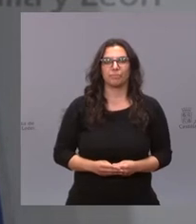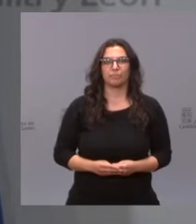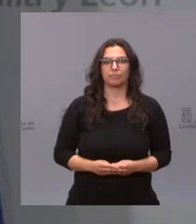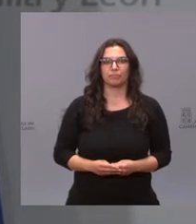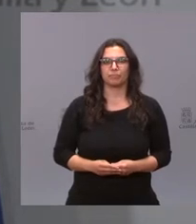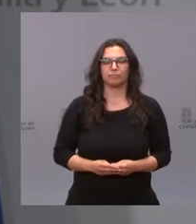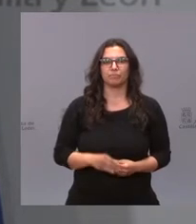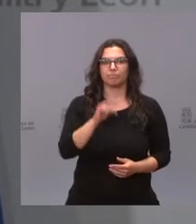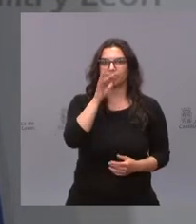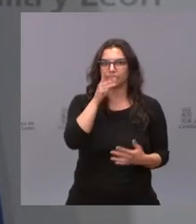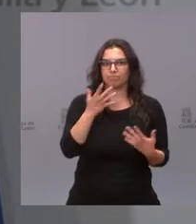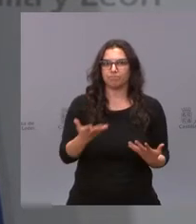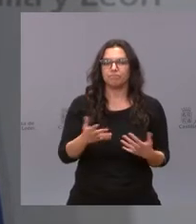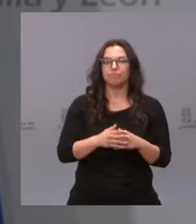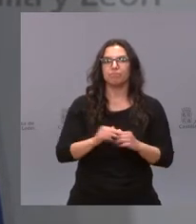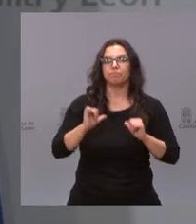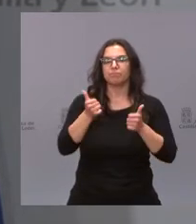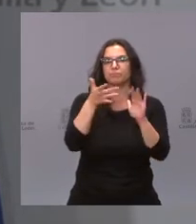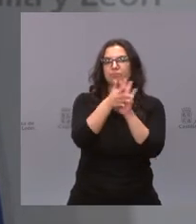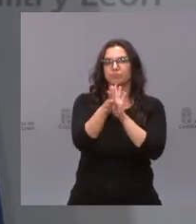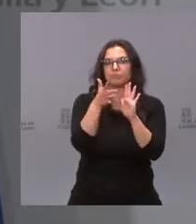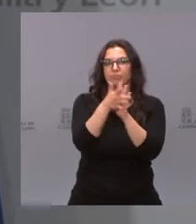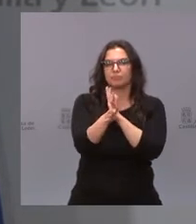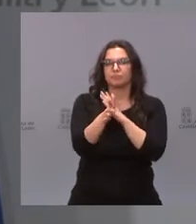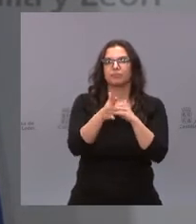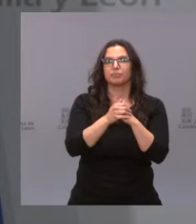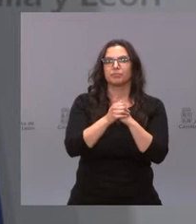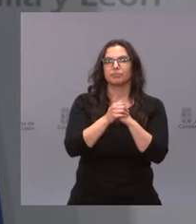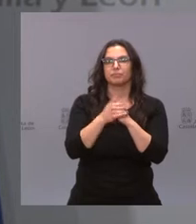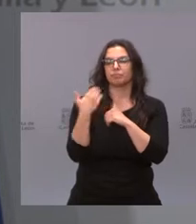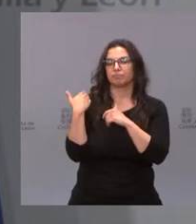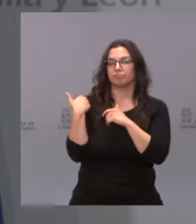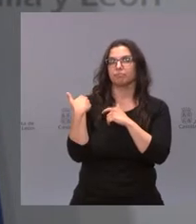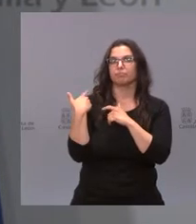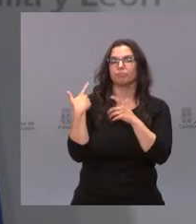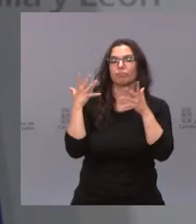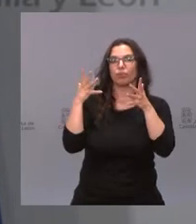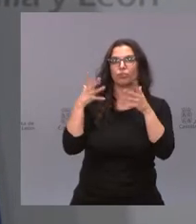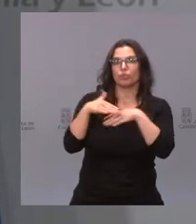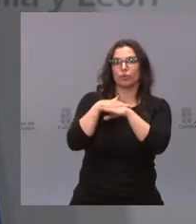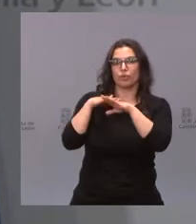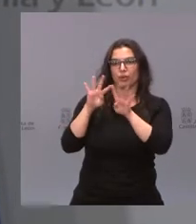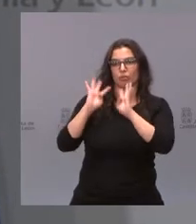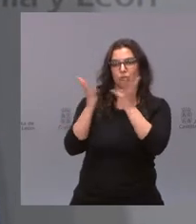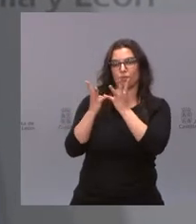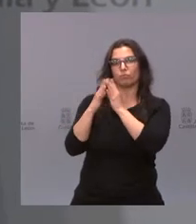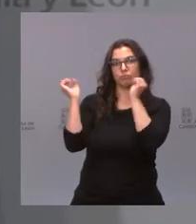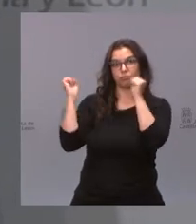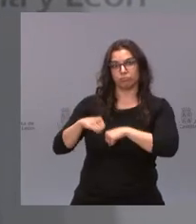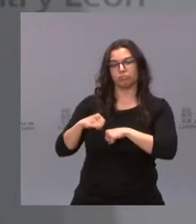A continuación, paso a relatarles los acuerdos del Consejo de Gobierno de hoy, 20 de